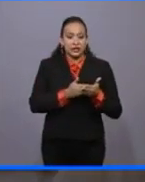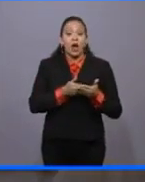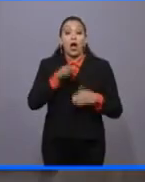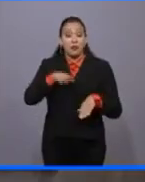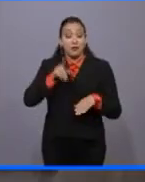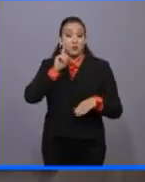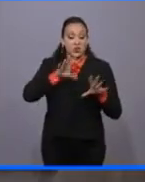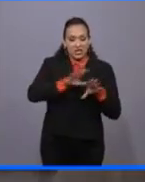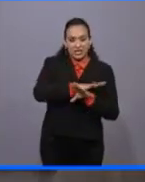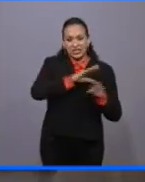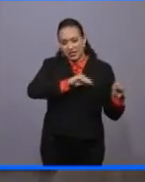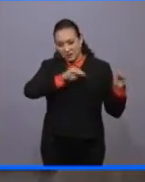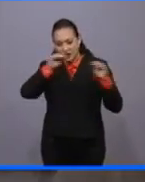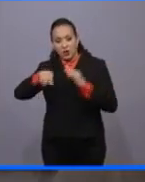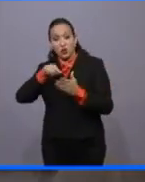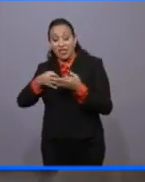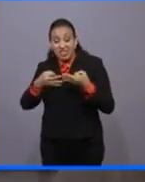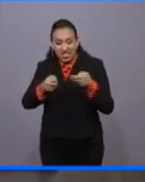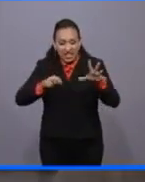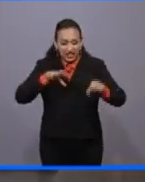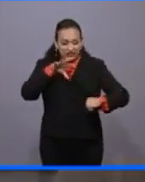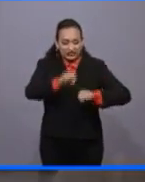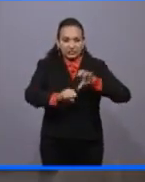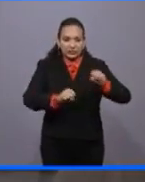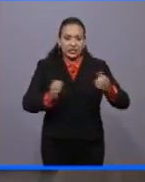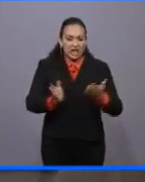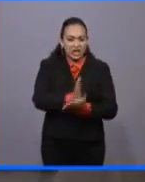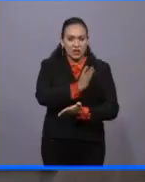desplazamientos forzados, despojos de territorios.